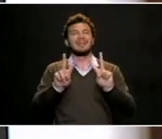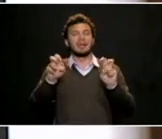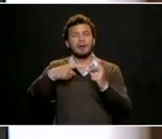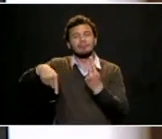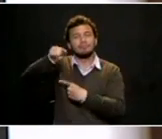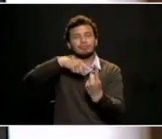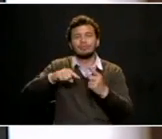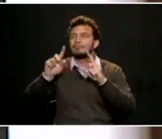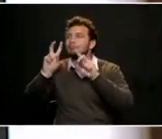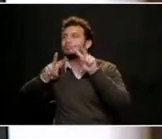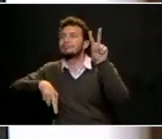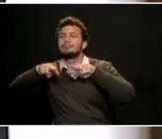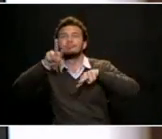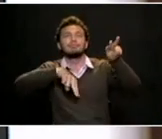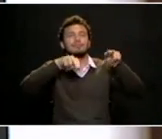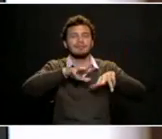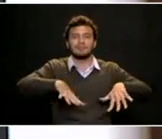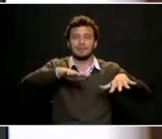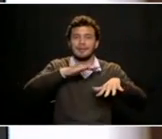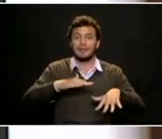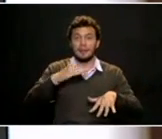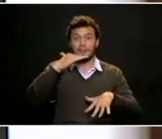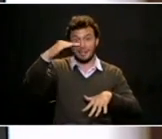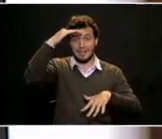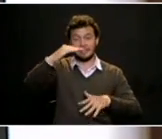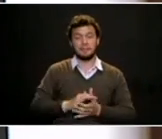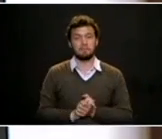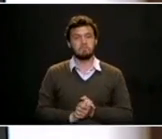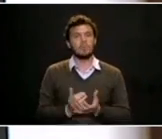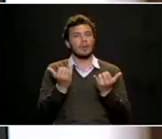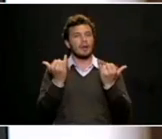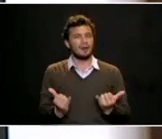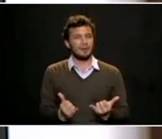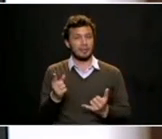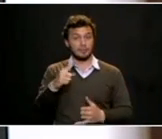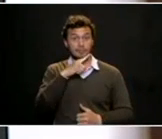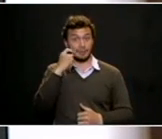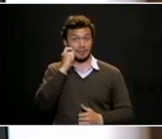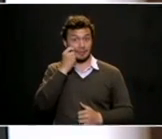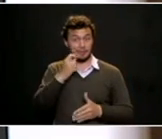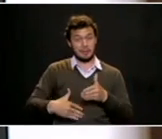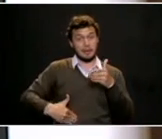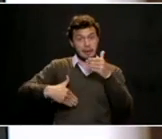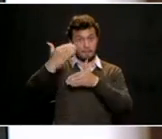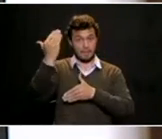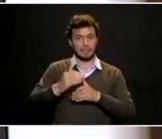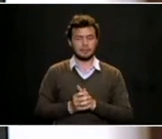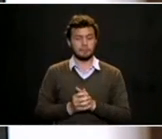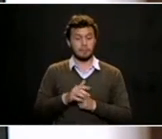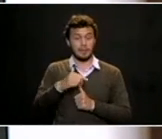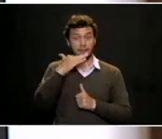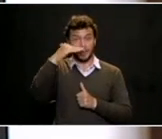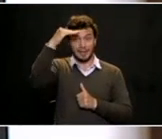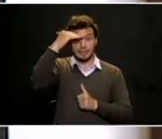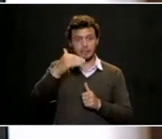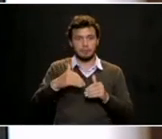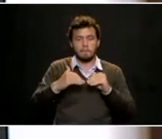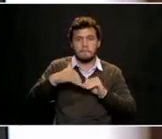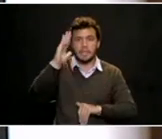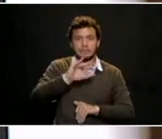inicia contestando el candidato Daniel Quintero. En Medellín el turismo aumentó en un 50% en los